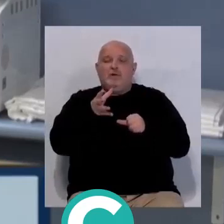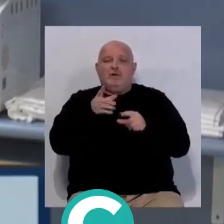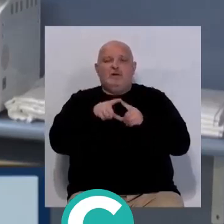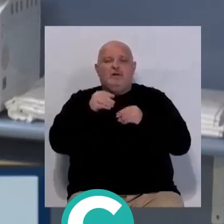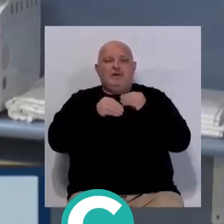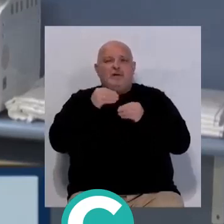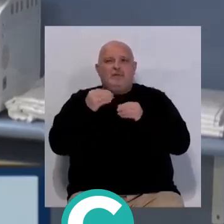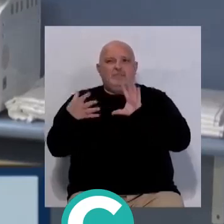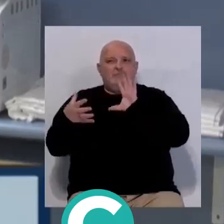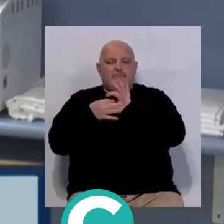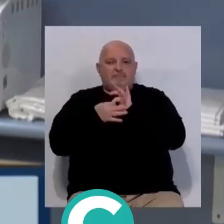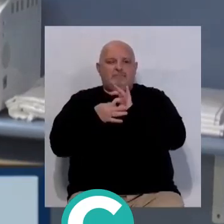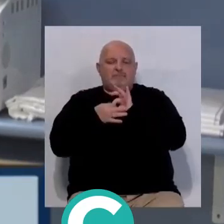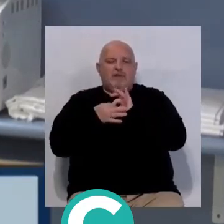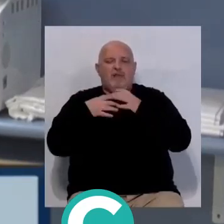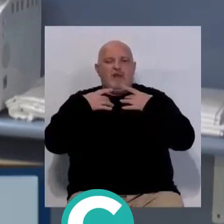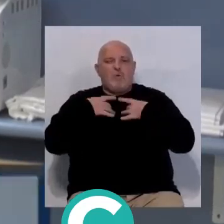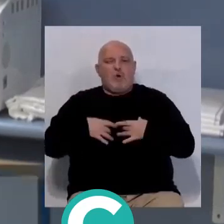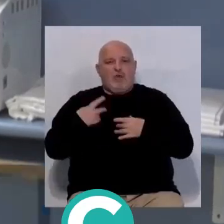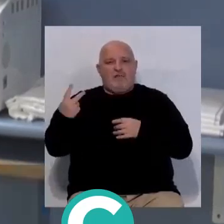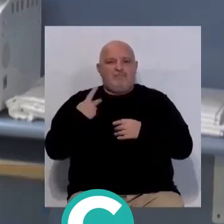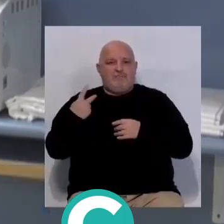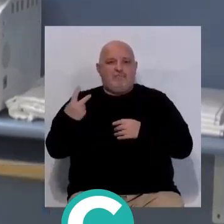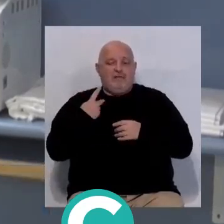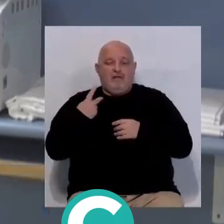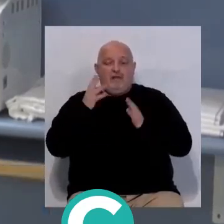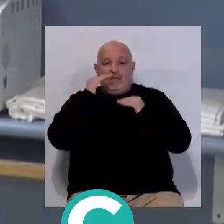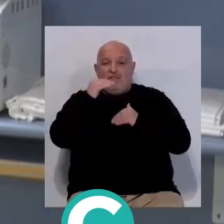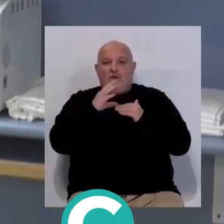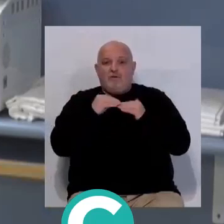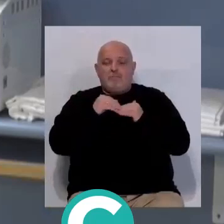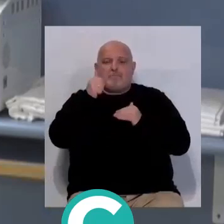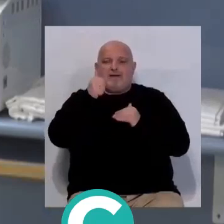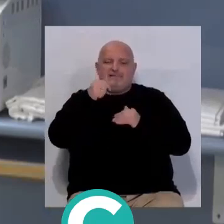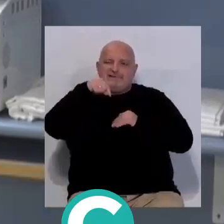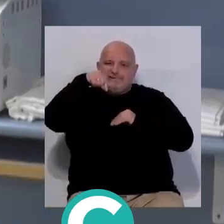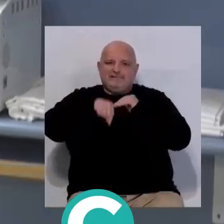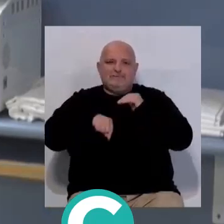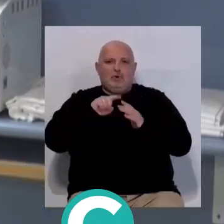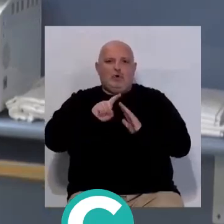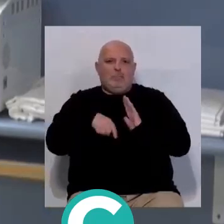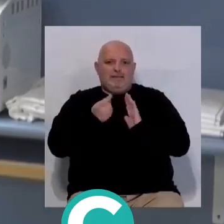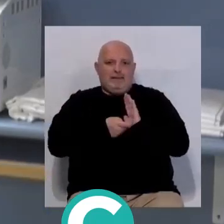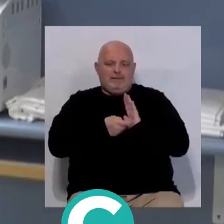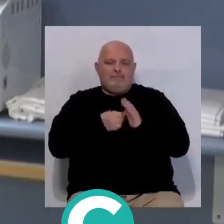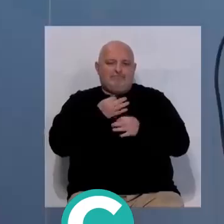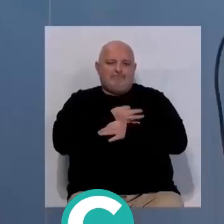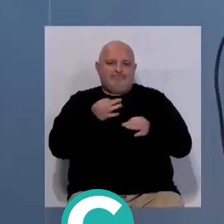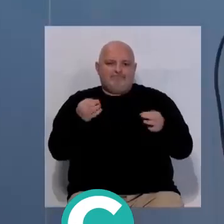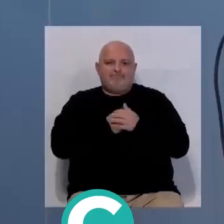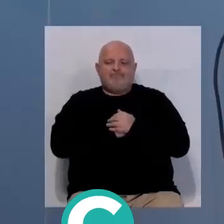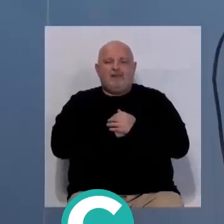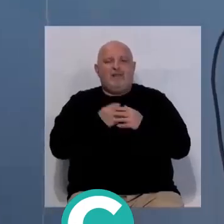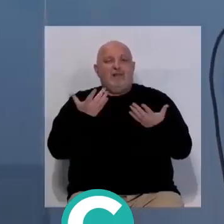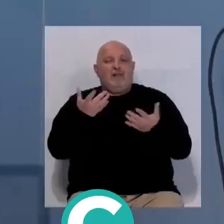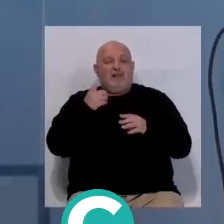el asociarnos con neumología, puesto que la atención al paciente va a ser mucho más integral y mucho más eficiente. La